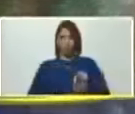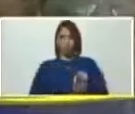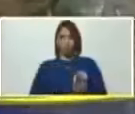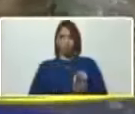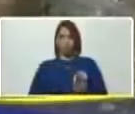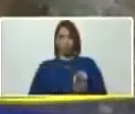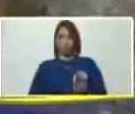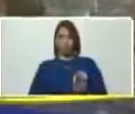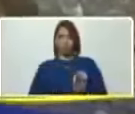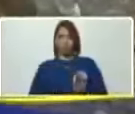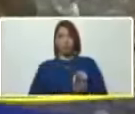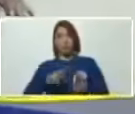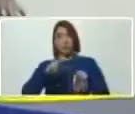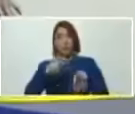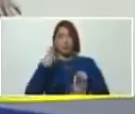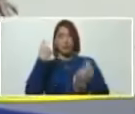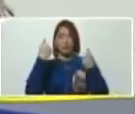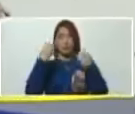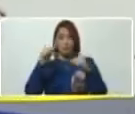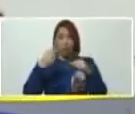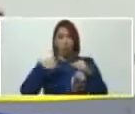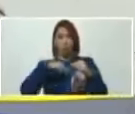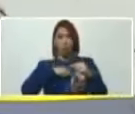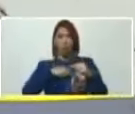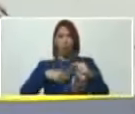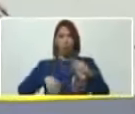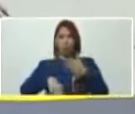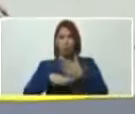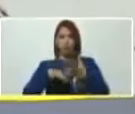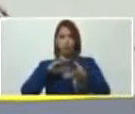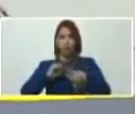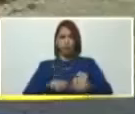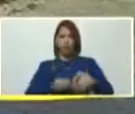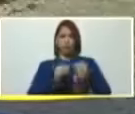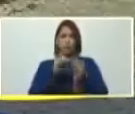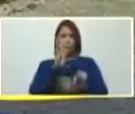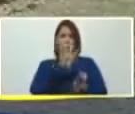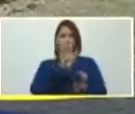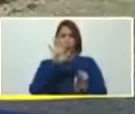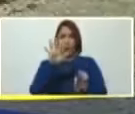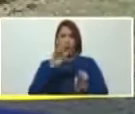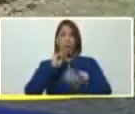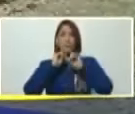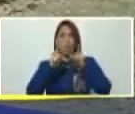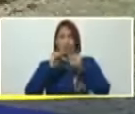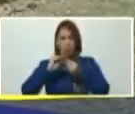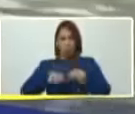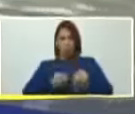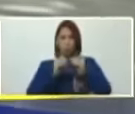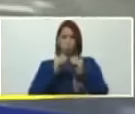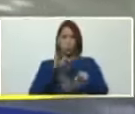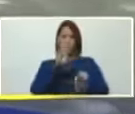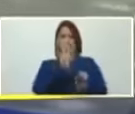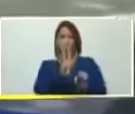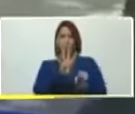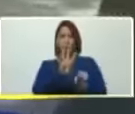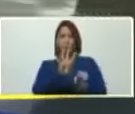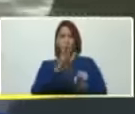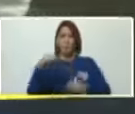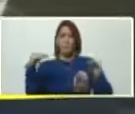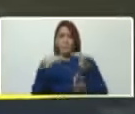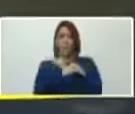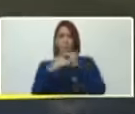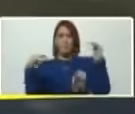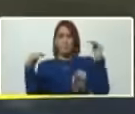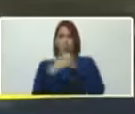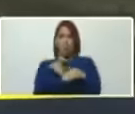esta tercera fase vamos a recuperar 45 avenidas, 4 autopistas,